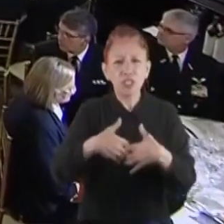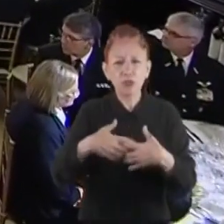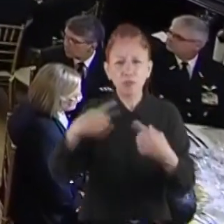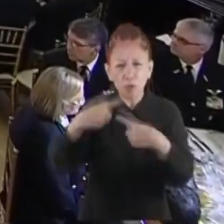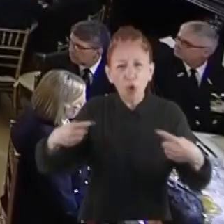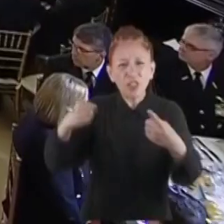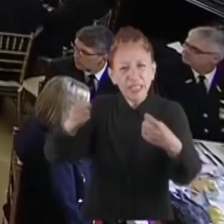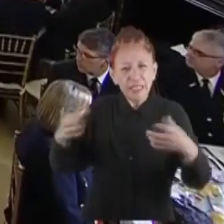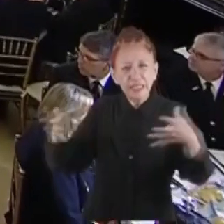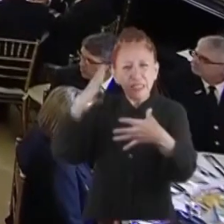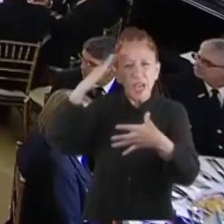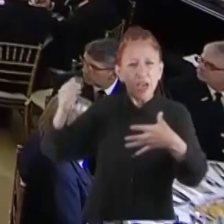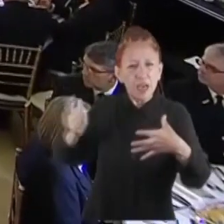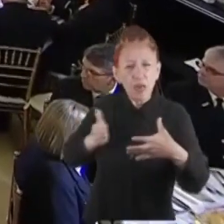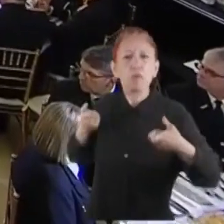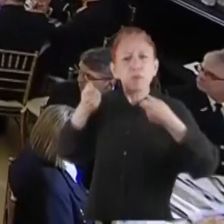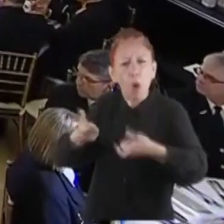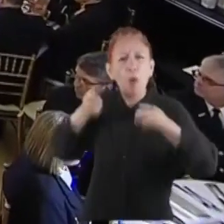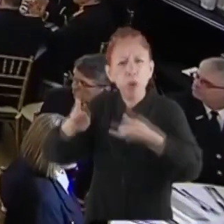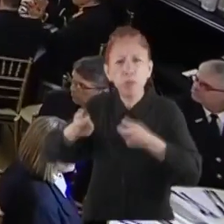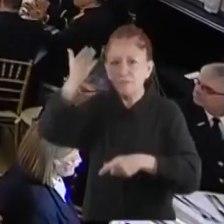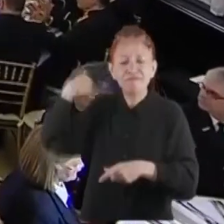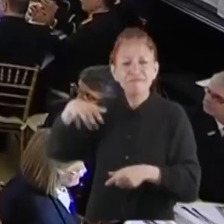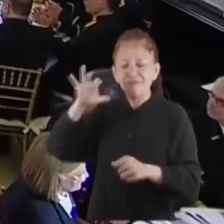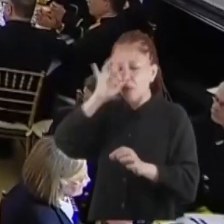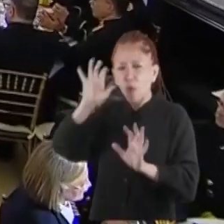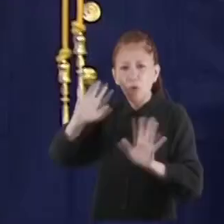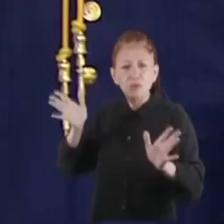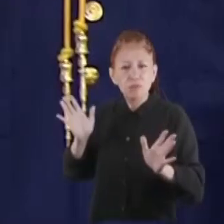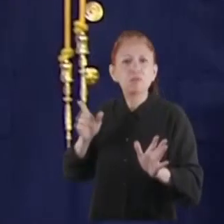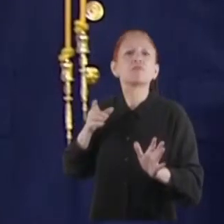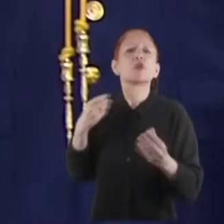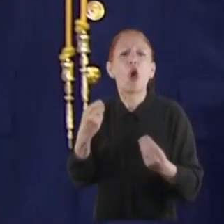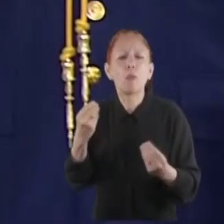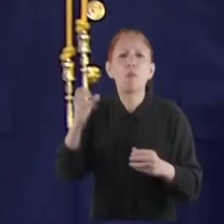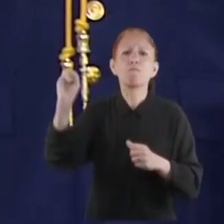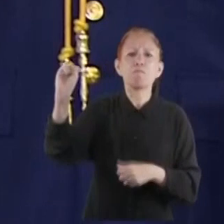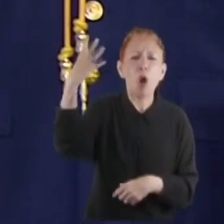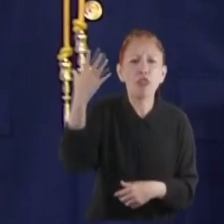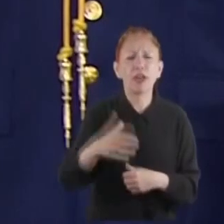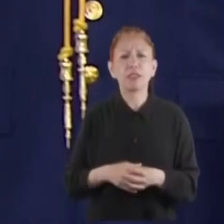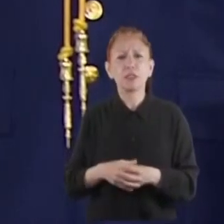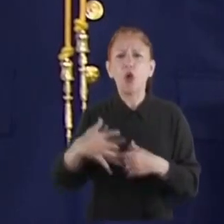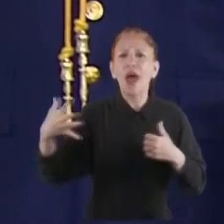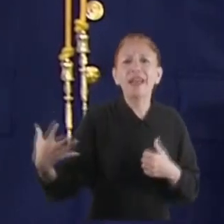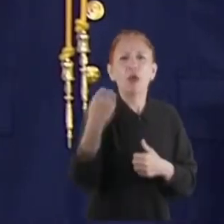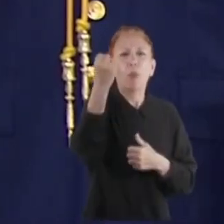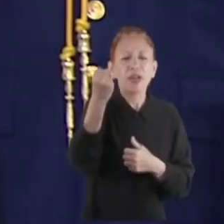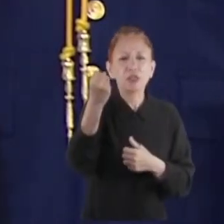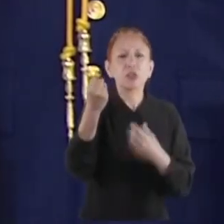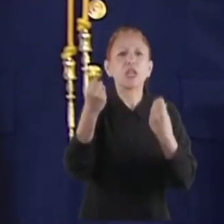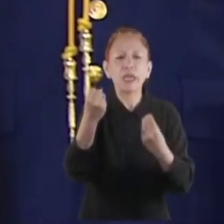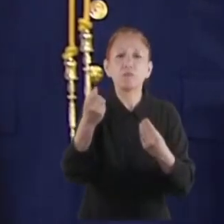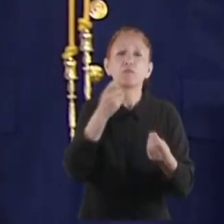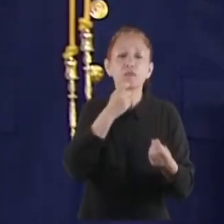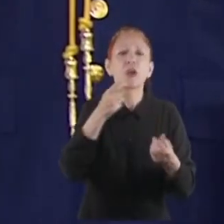Armadas sin precedentes a través de la recuperación, modernización y adquisición de sistemas de